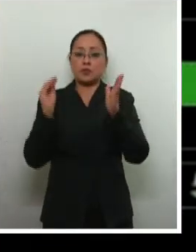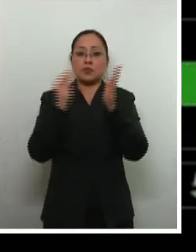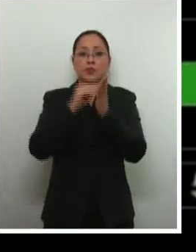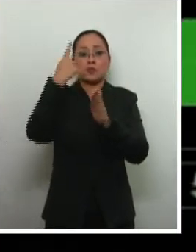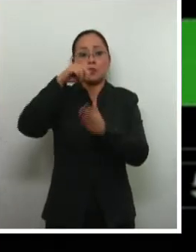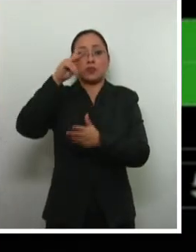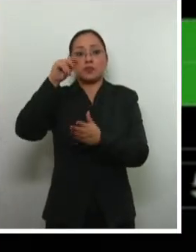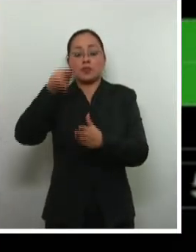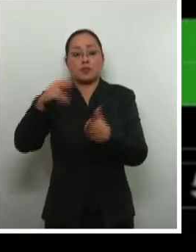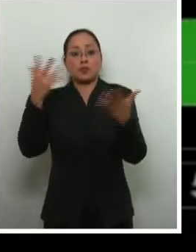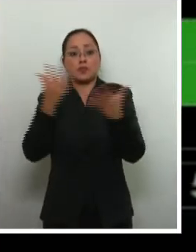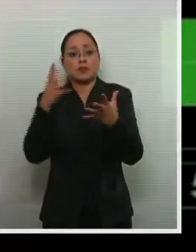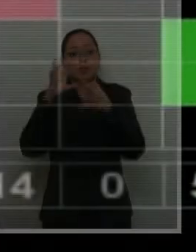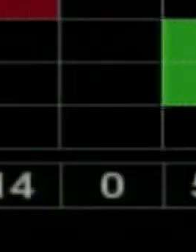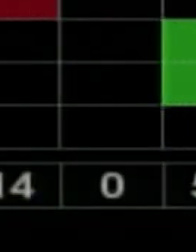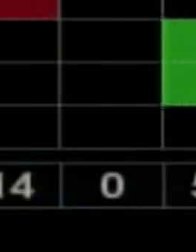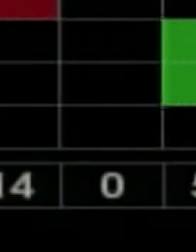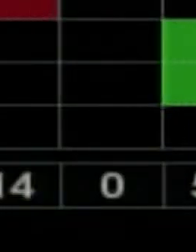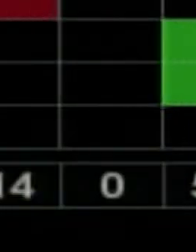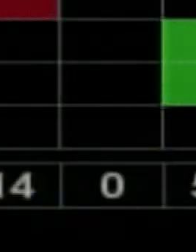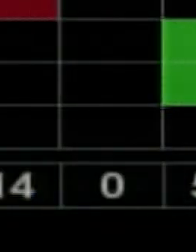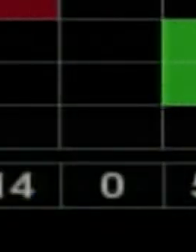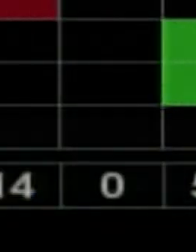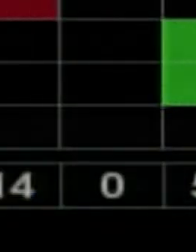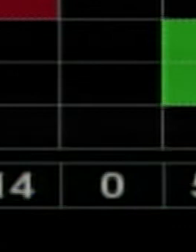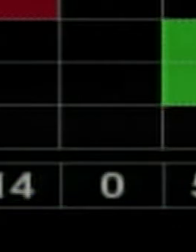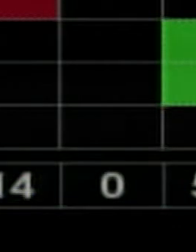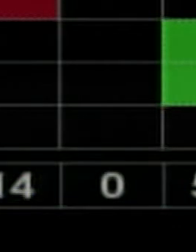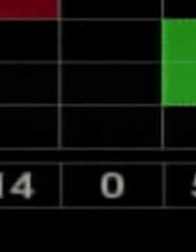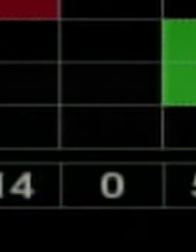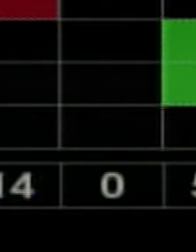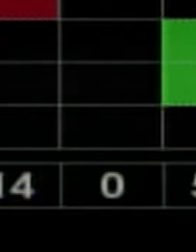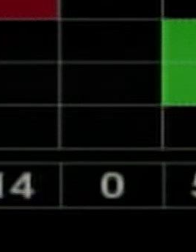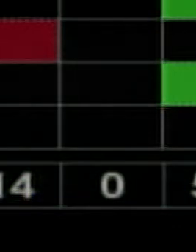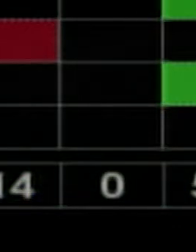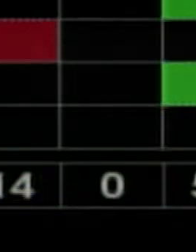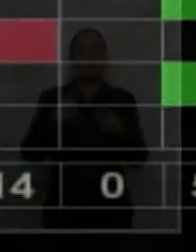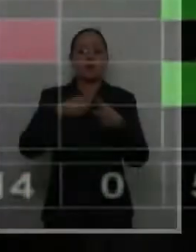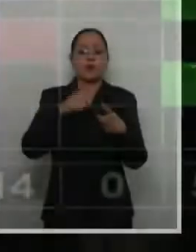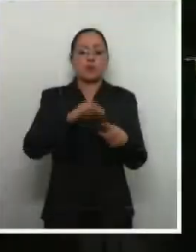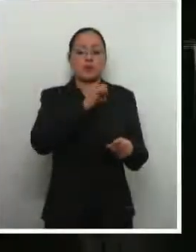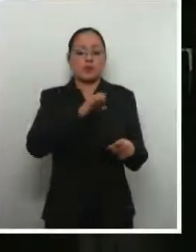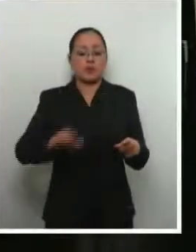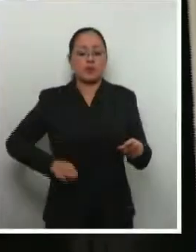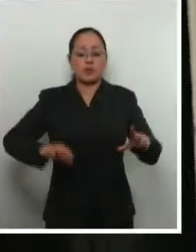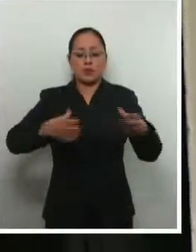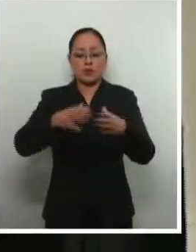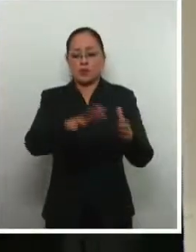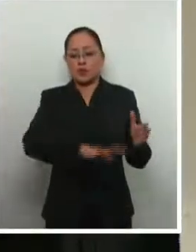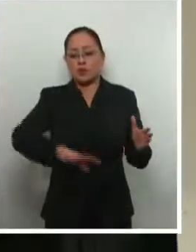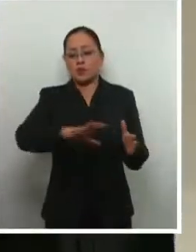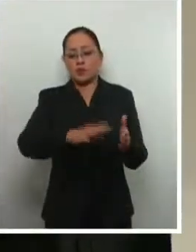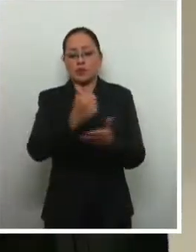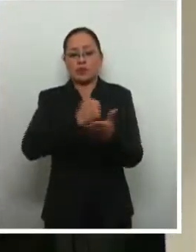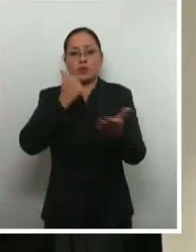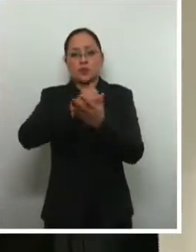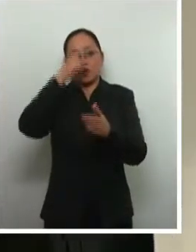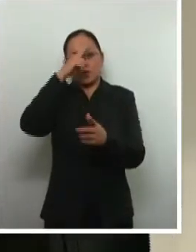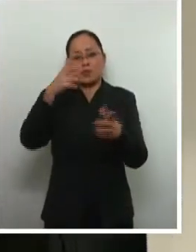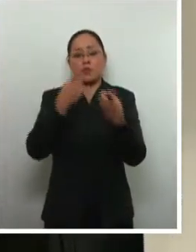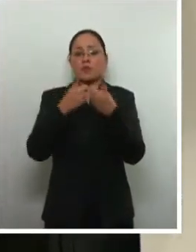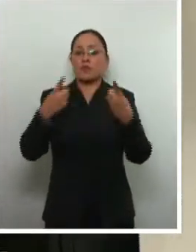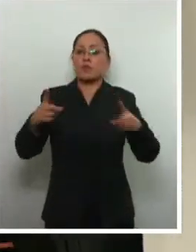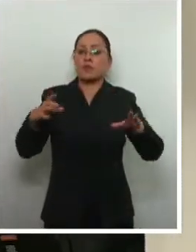y ejecución de todas las políticas y programas del gobierno y las alcaldías de Ciudad de México y el desarrollo de los